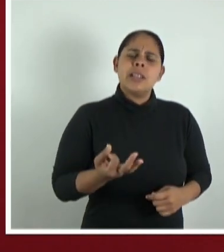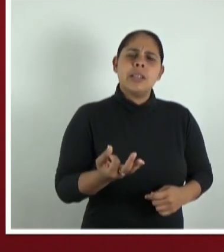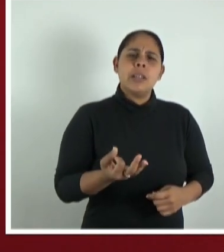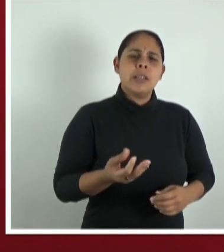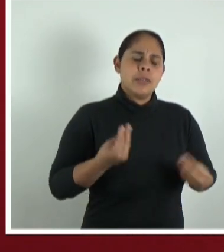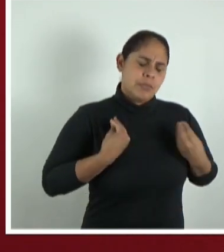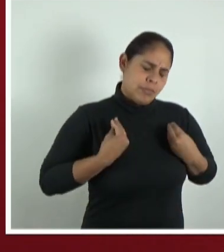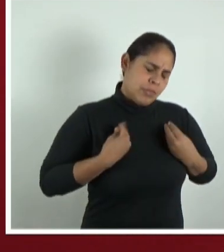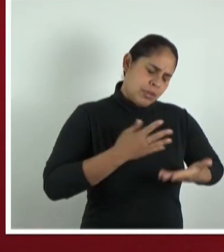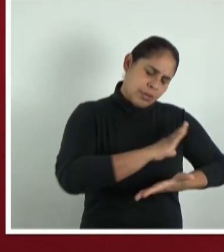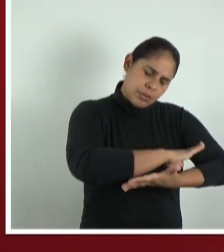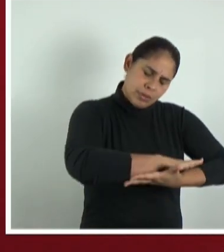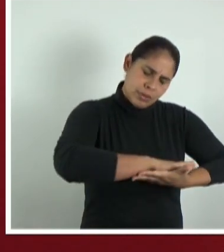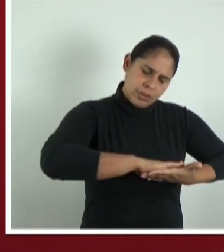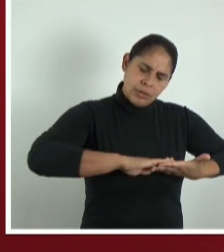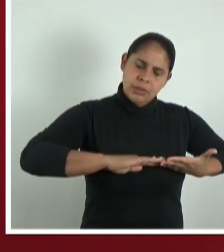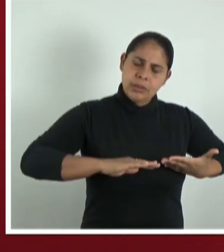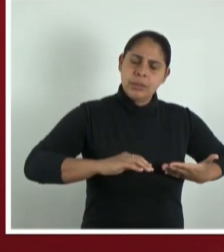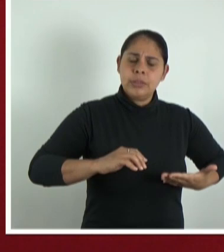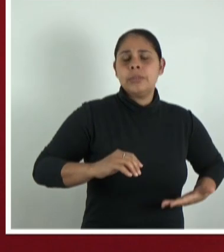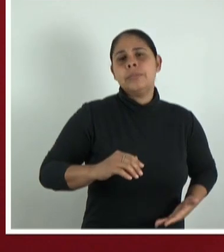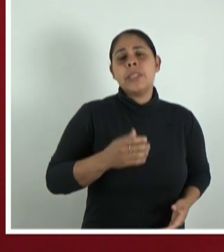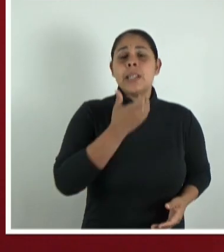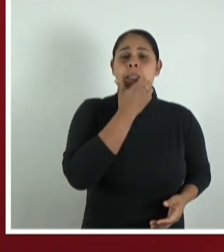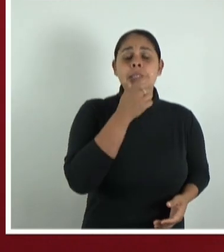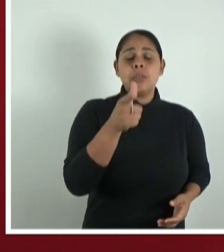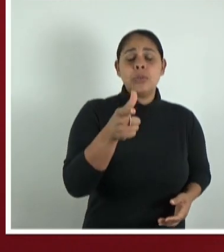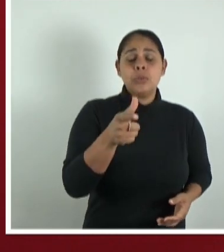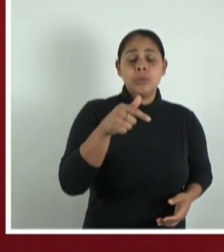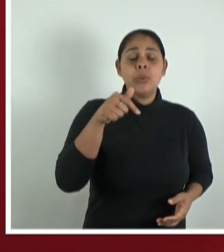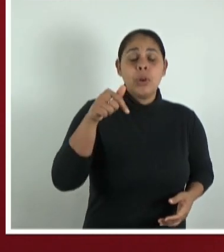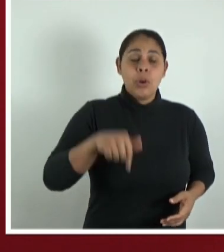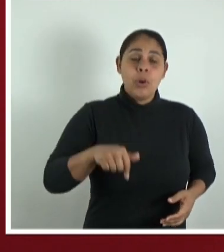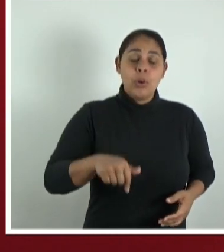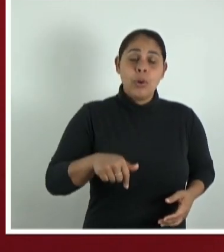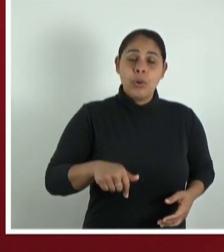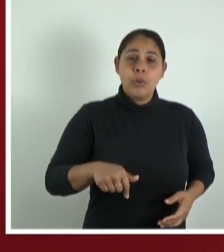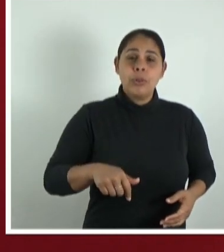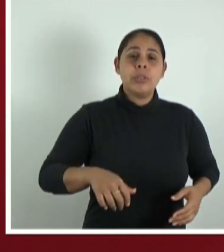Si usted quiere, hoy puede ser salvo.